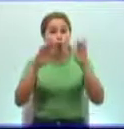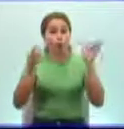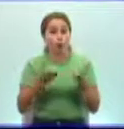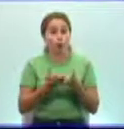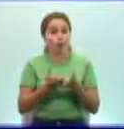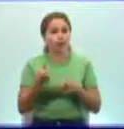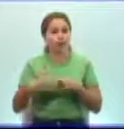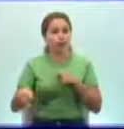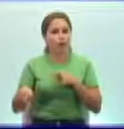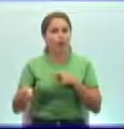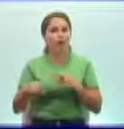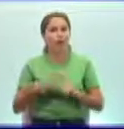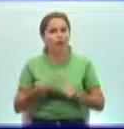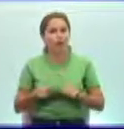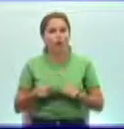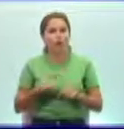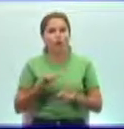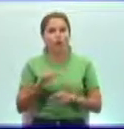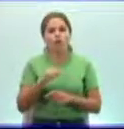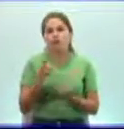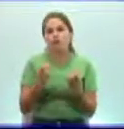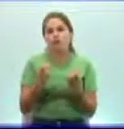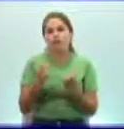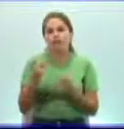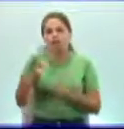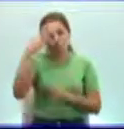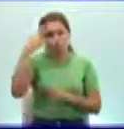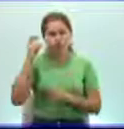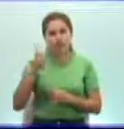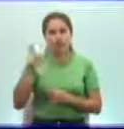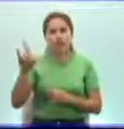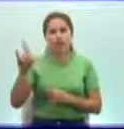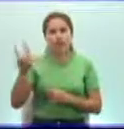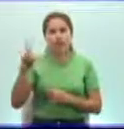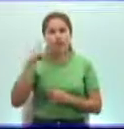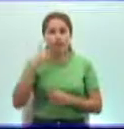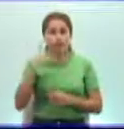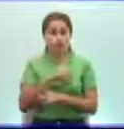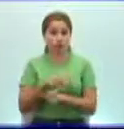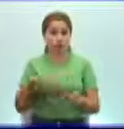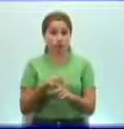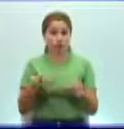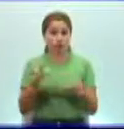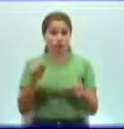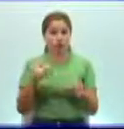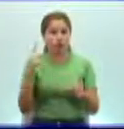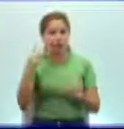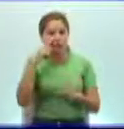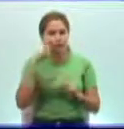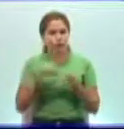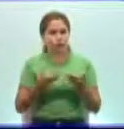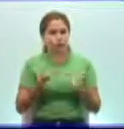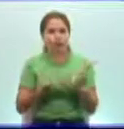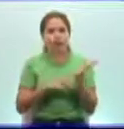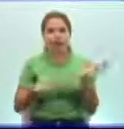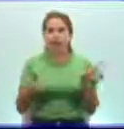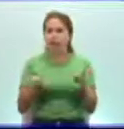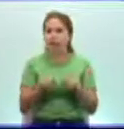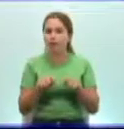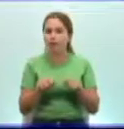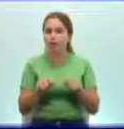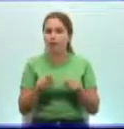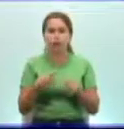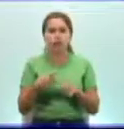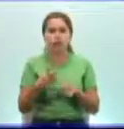otros. Sin embargo, no fue hasta el siglo XIX en que los científicos, llegaron a la conclusión de que la electricidad y el magnetismo